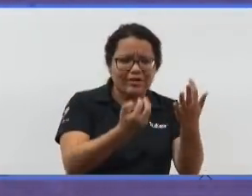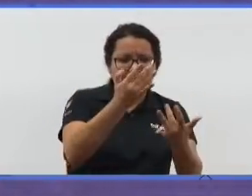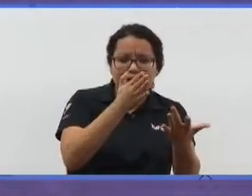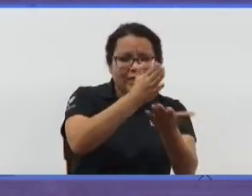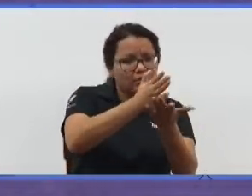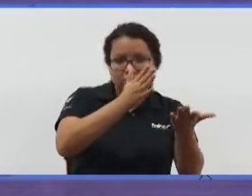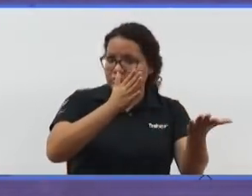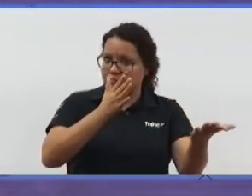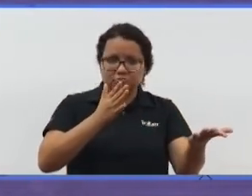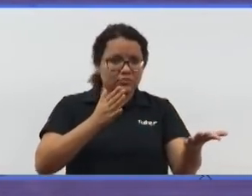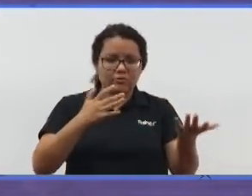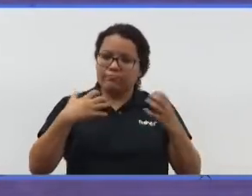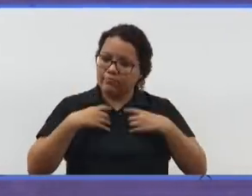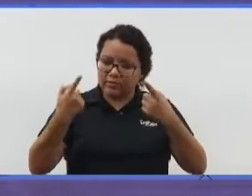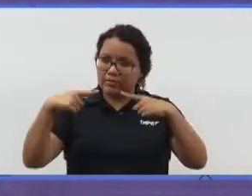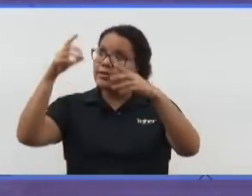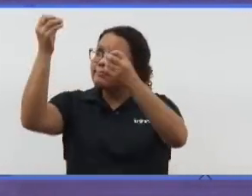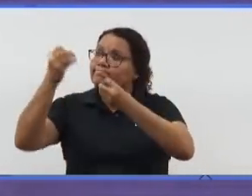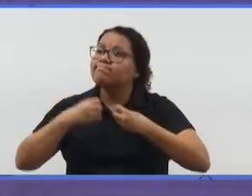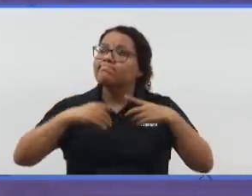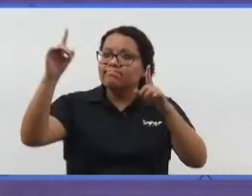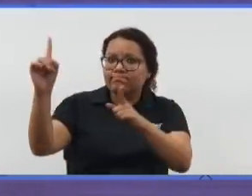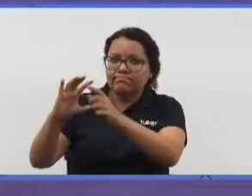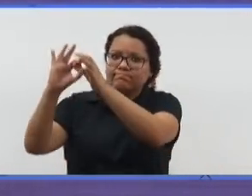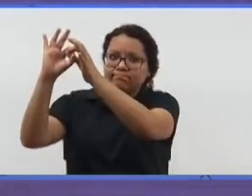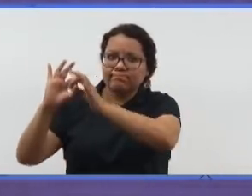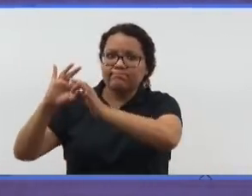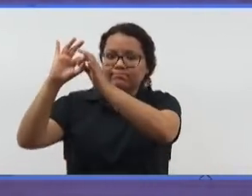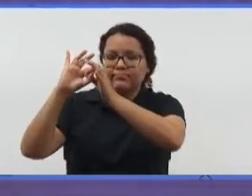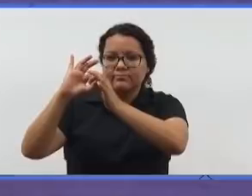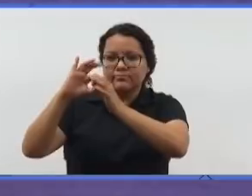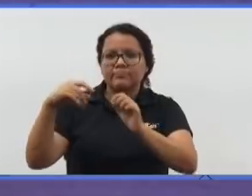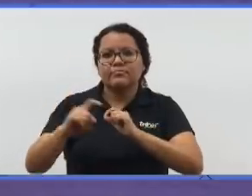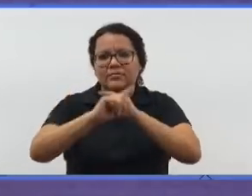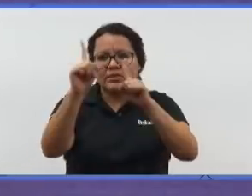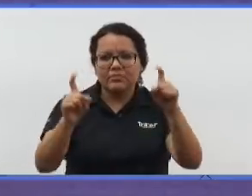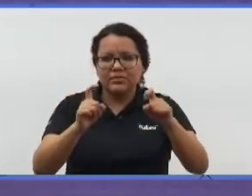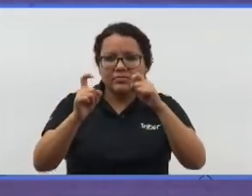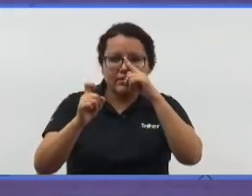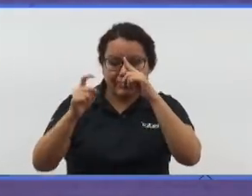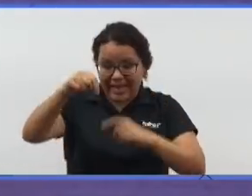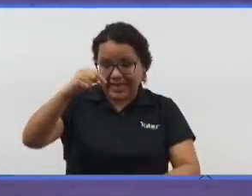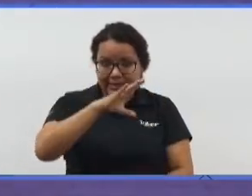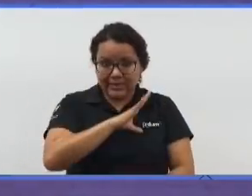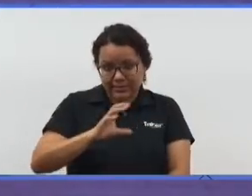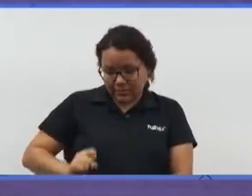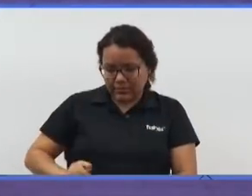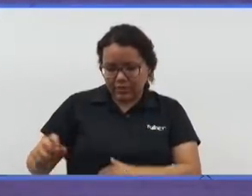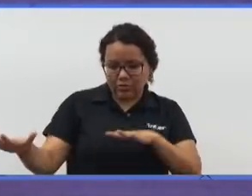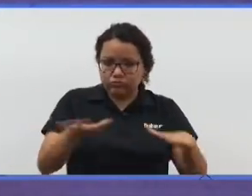dice vida eterna hace cuánto tiempo no hay un terremoto en el salvador